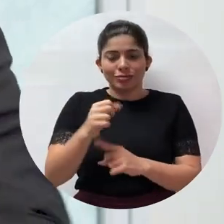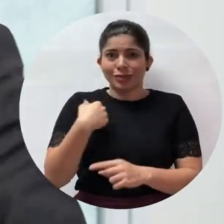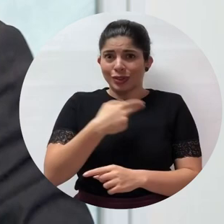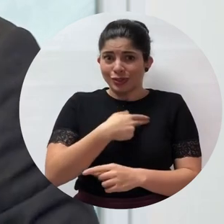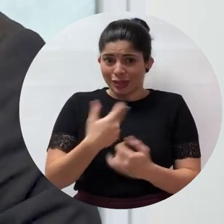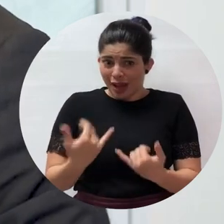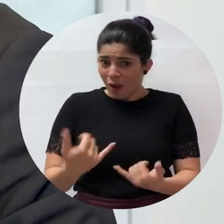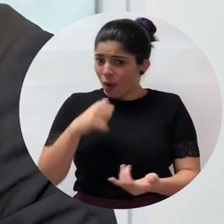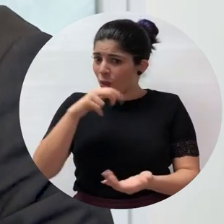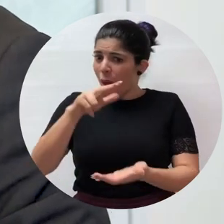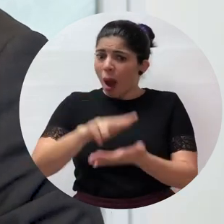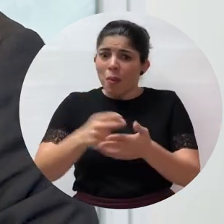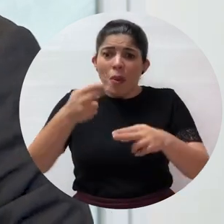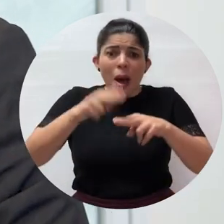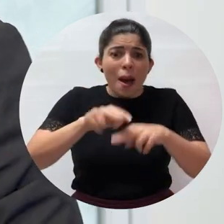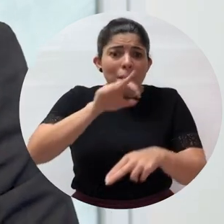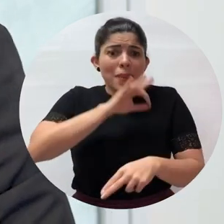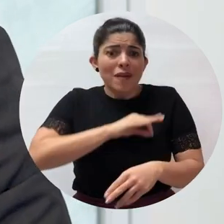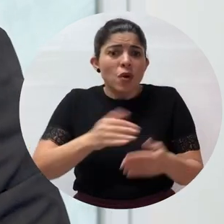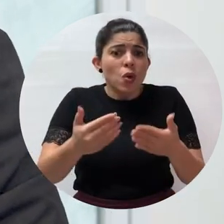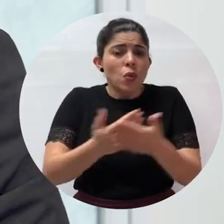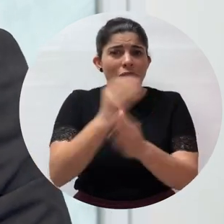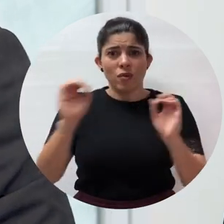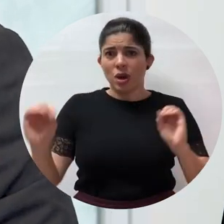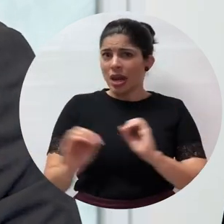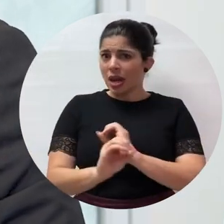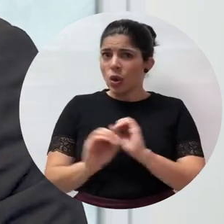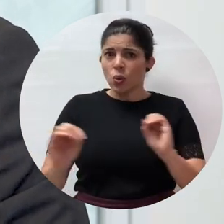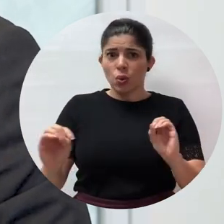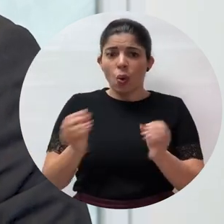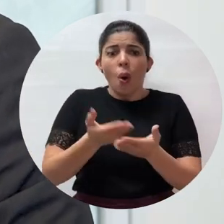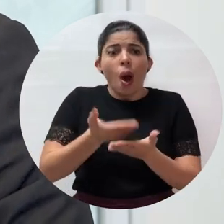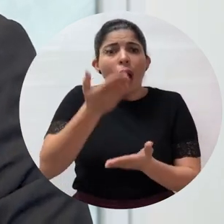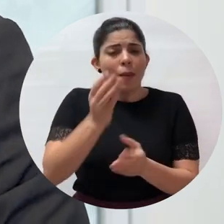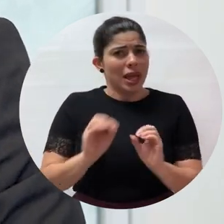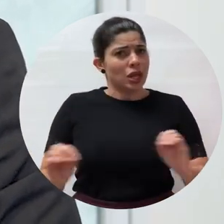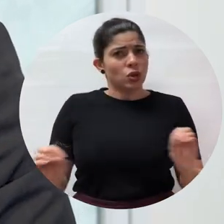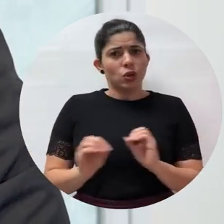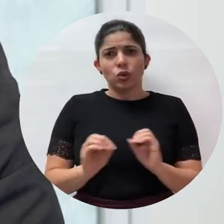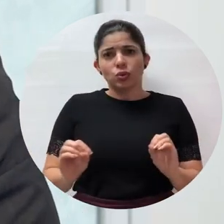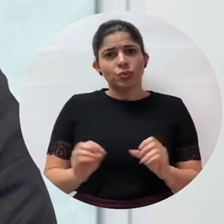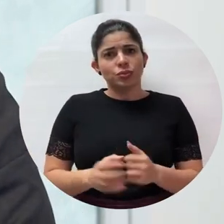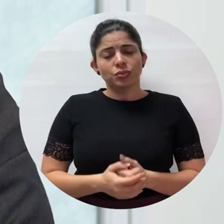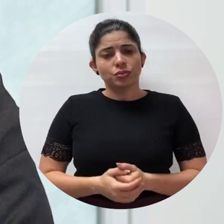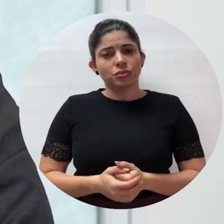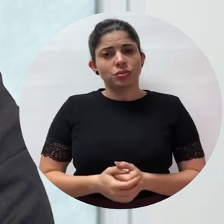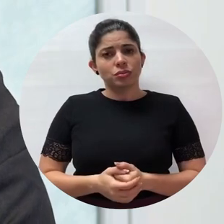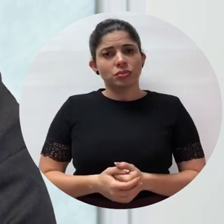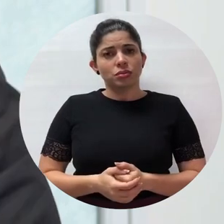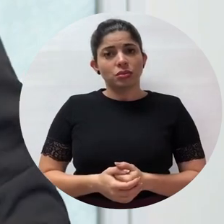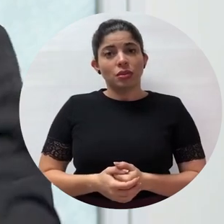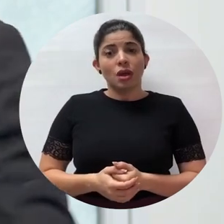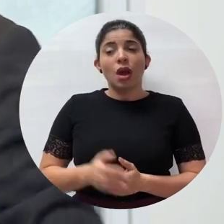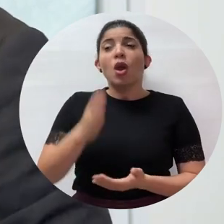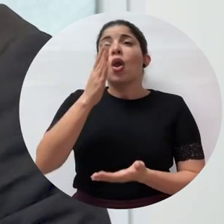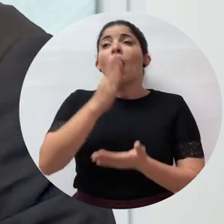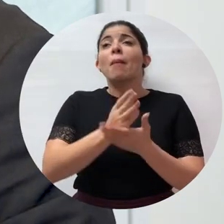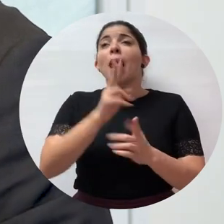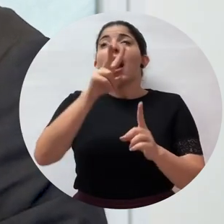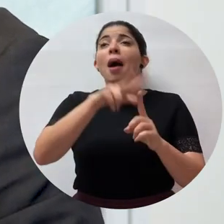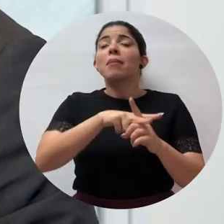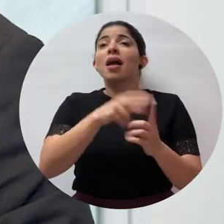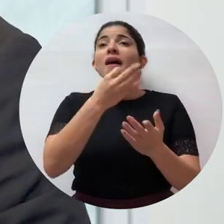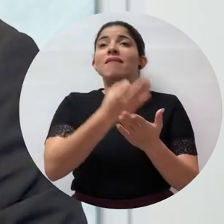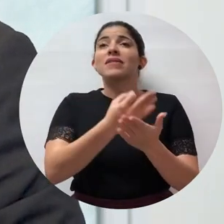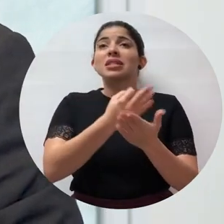nosotros no aprobamos ningún nuevo plus beneficio o aumento. ¿Se deja de aplicar